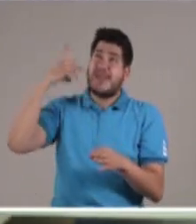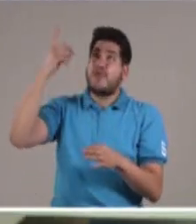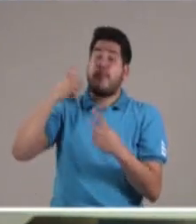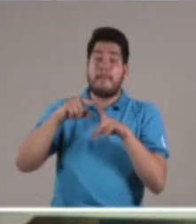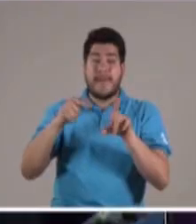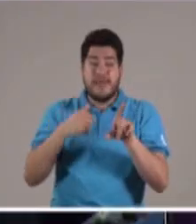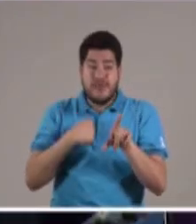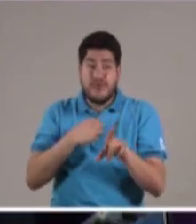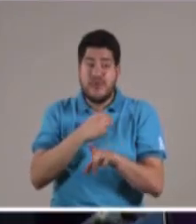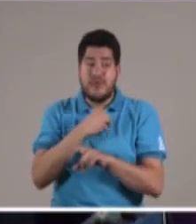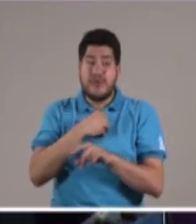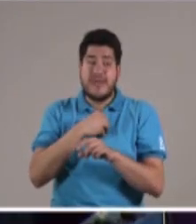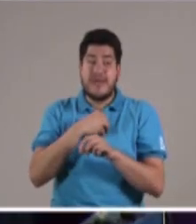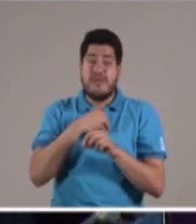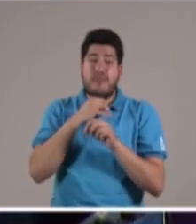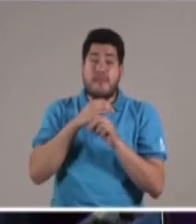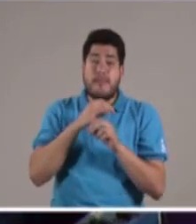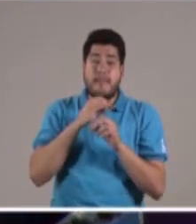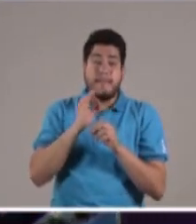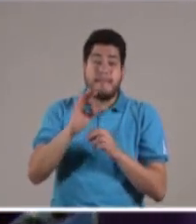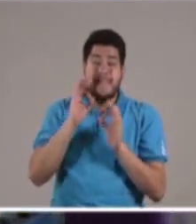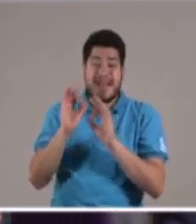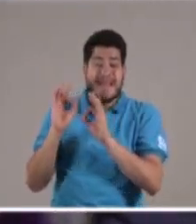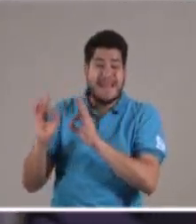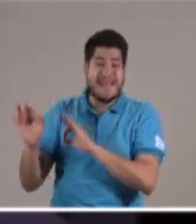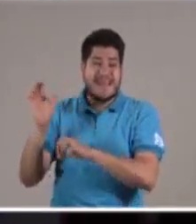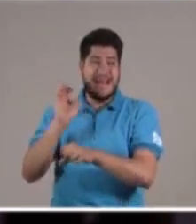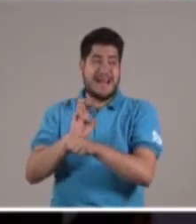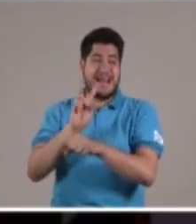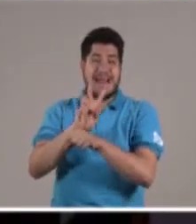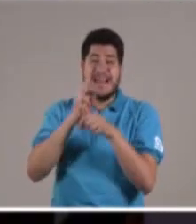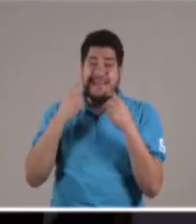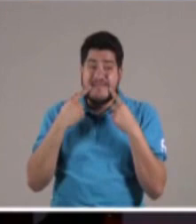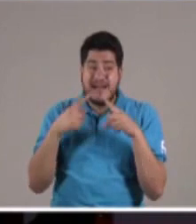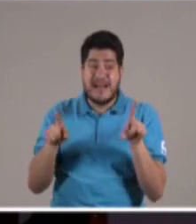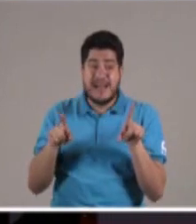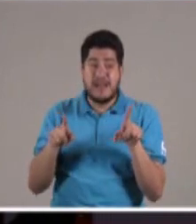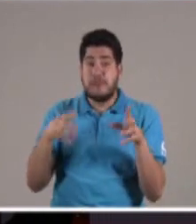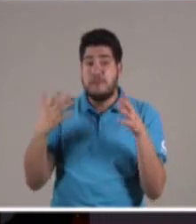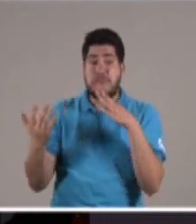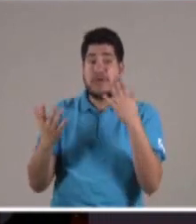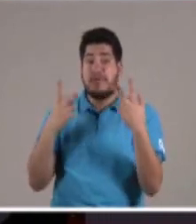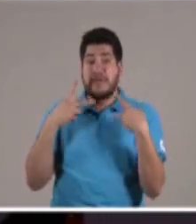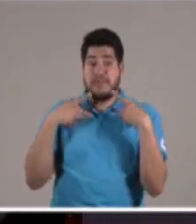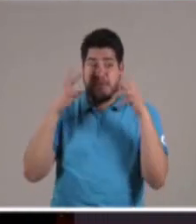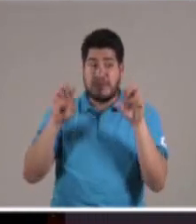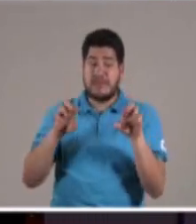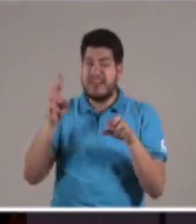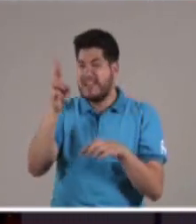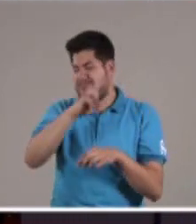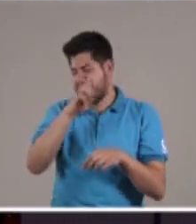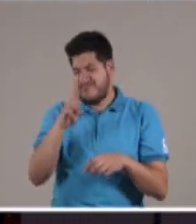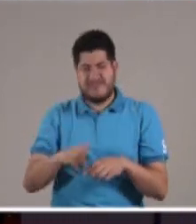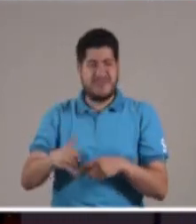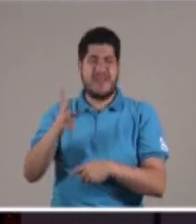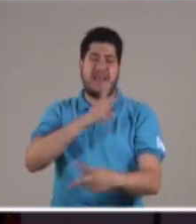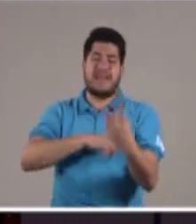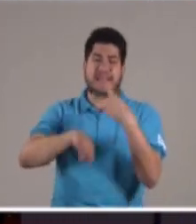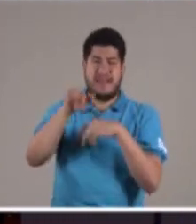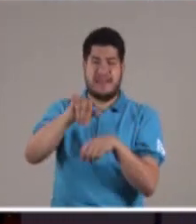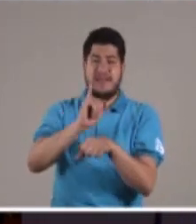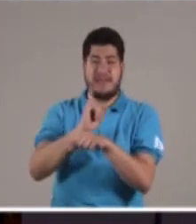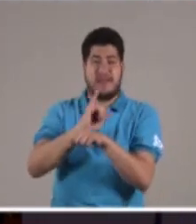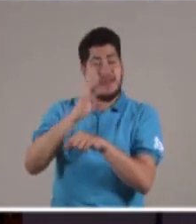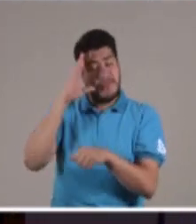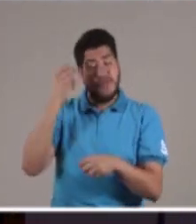evangelio va a haber gente que quizás nunca va a venir a esta iglesia Porque viven a saber